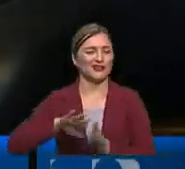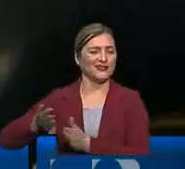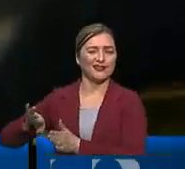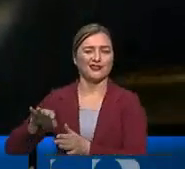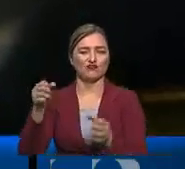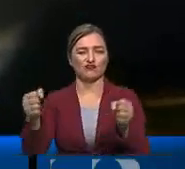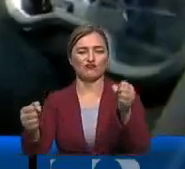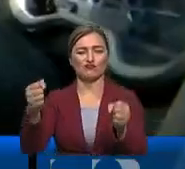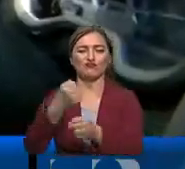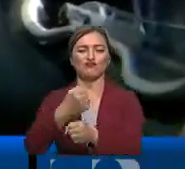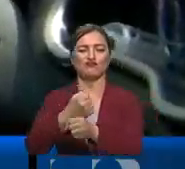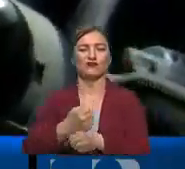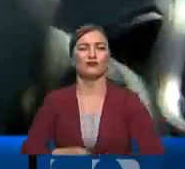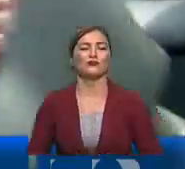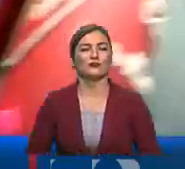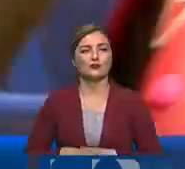volante.